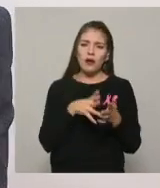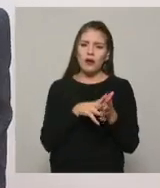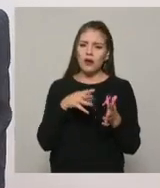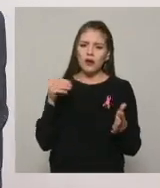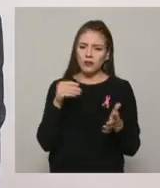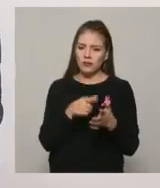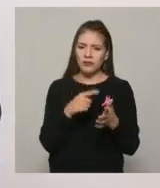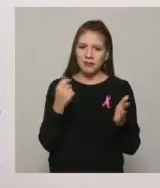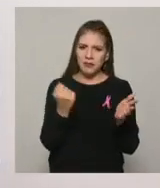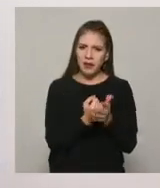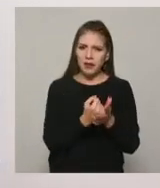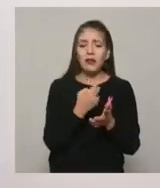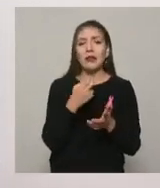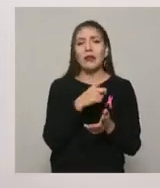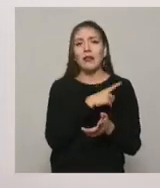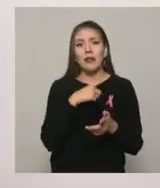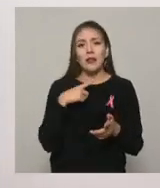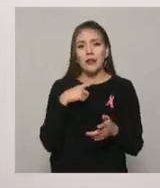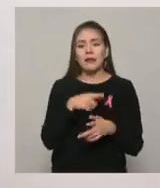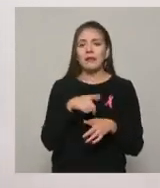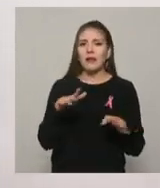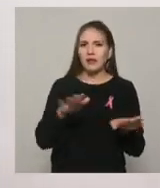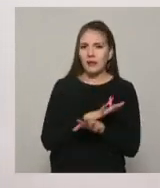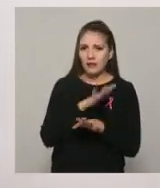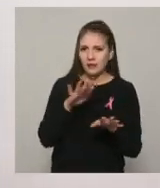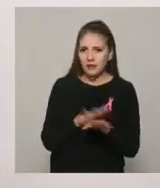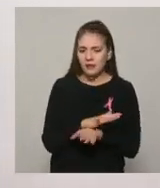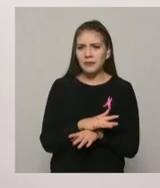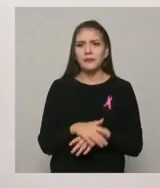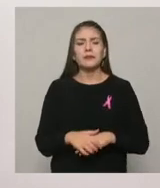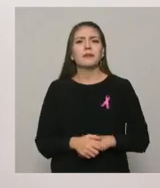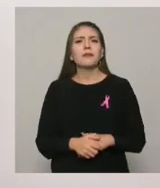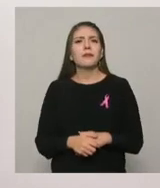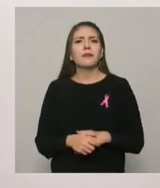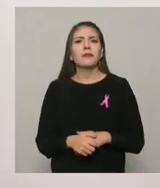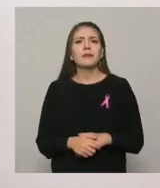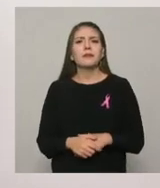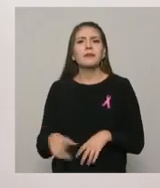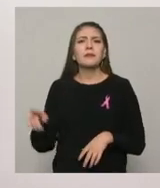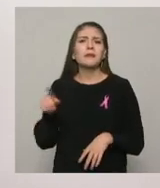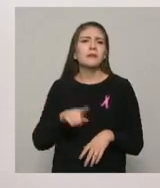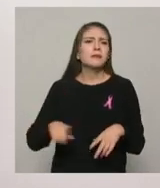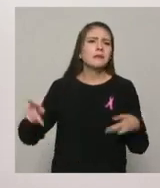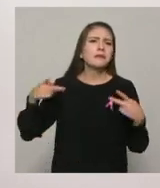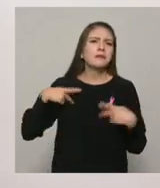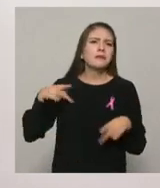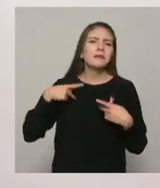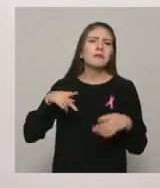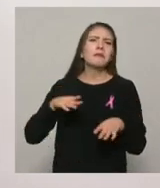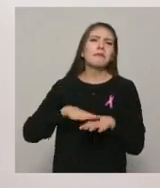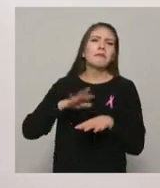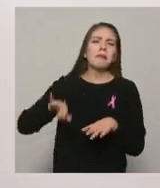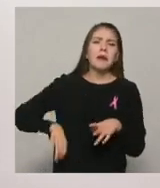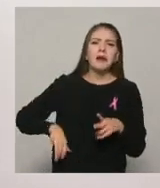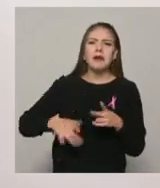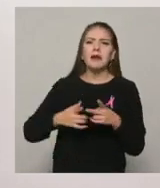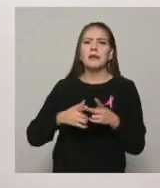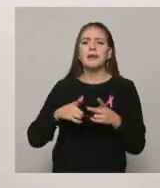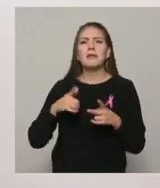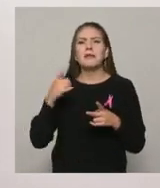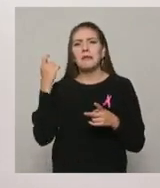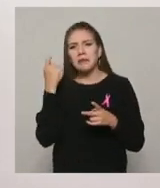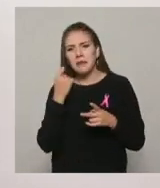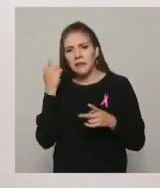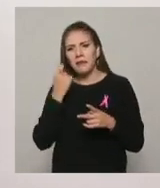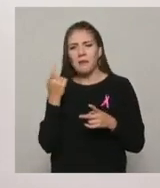se tiene que corregir. ¿Y por qué es importante? Quizá a la gente le parezca más cercano el tema de becas, el tema de investigadores, pero este